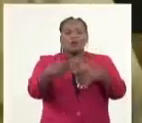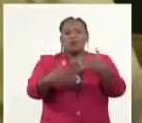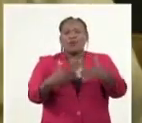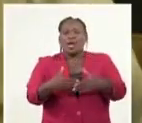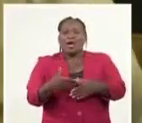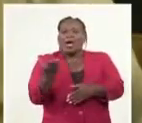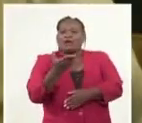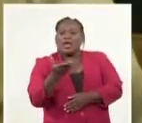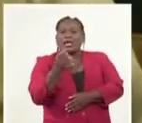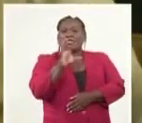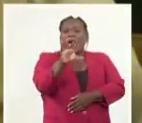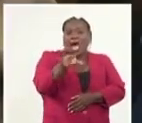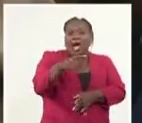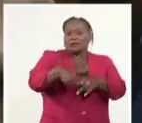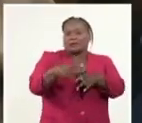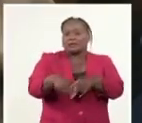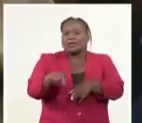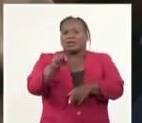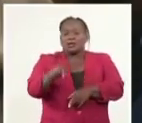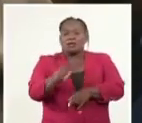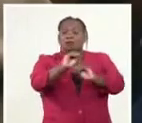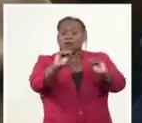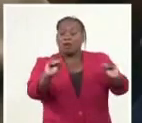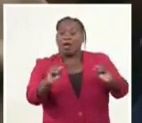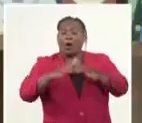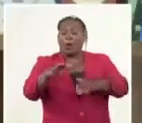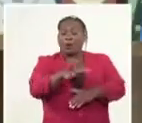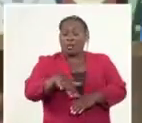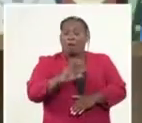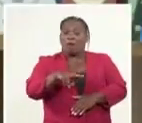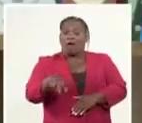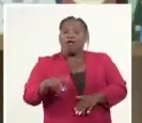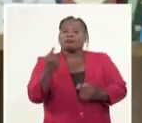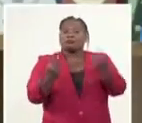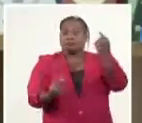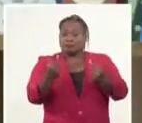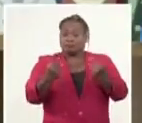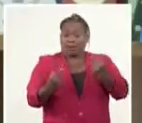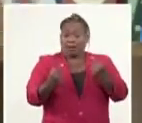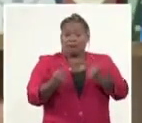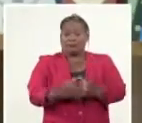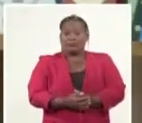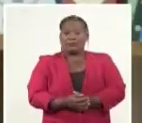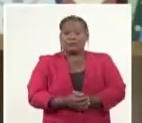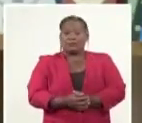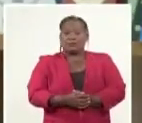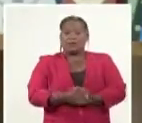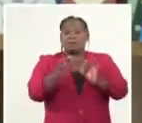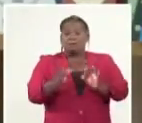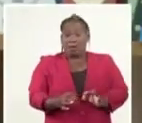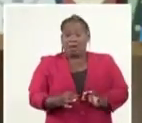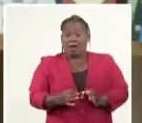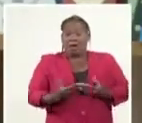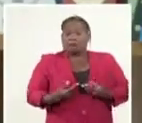las instituciones y la comunidad a activar estrategias de género. Desde las propias